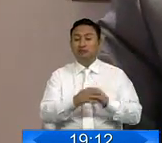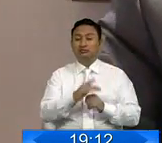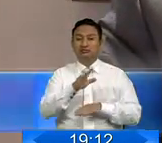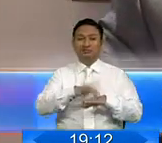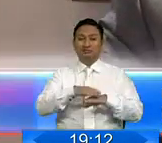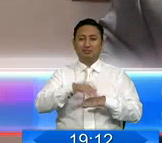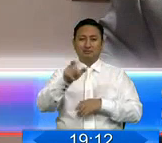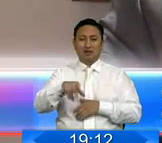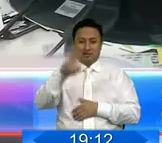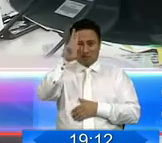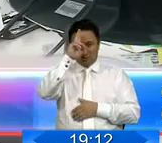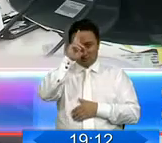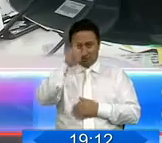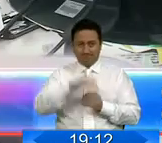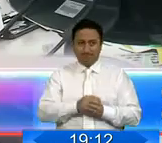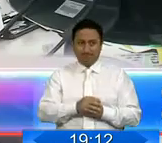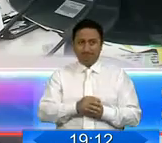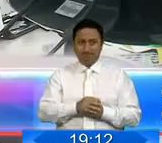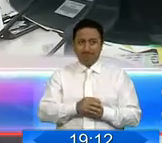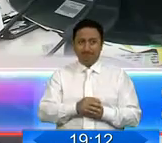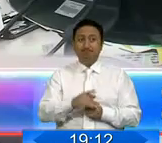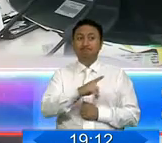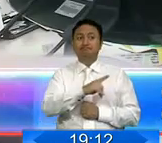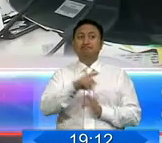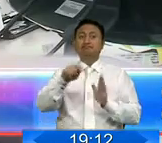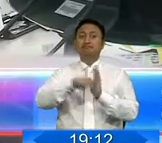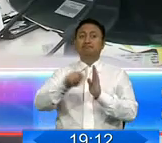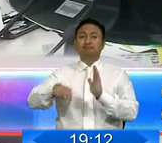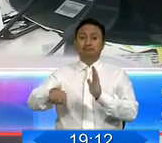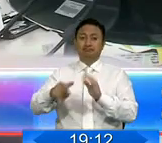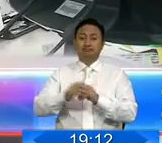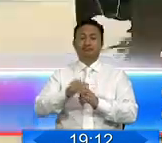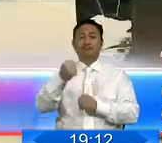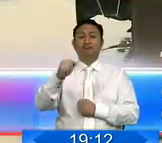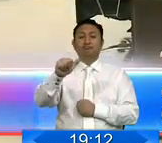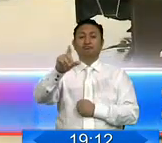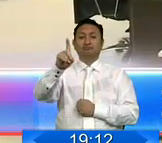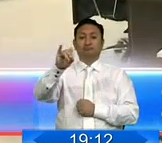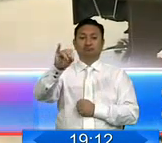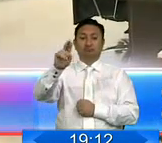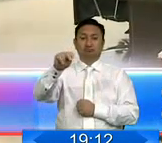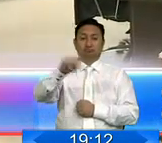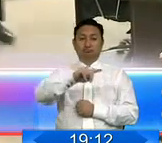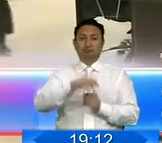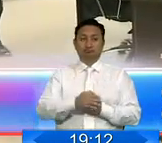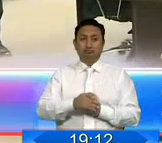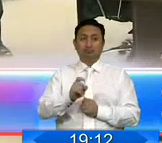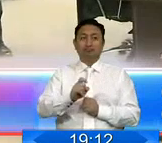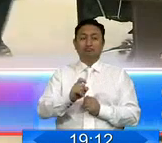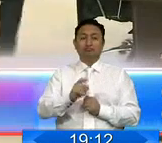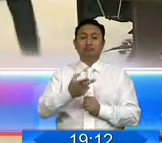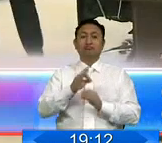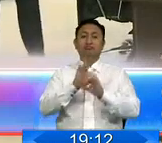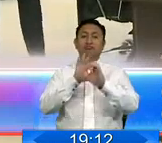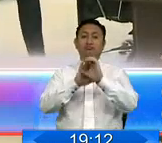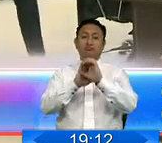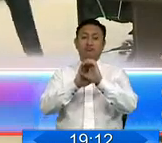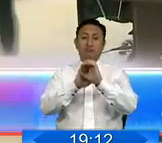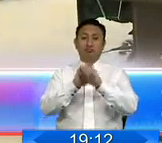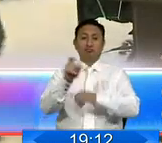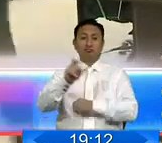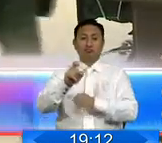sus pretensiones. El experto en derecho Salín Zaidán cree que es necesaria la intervención del Consejo de Participación Ciudadana y Control